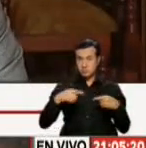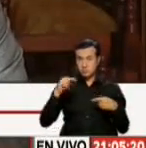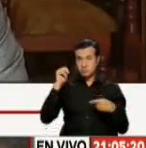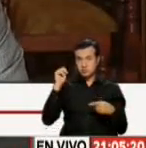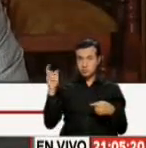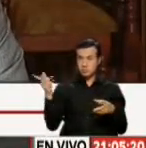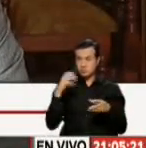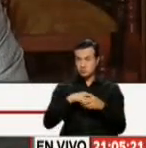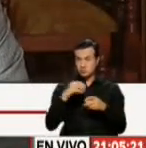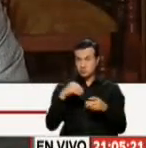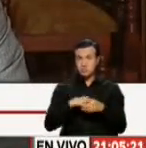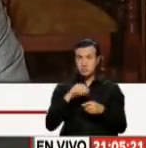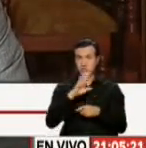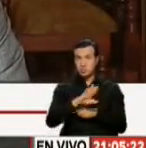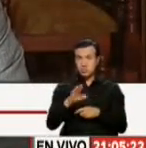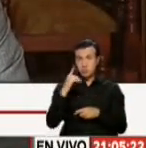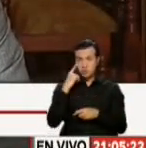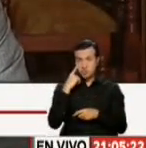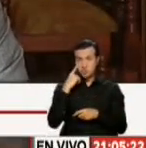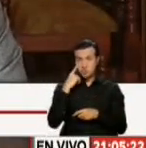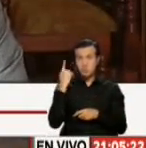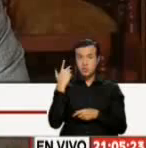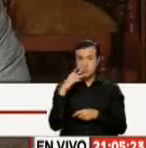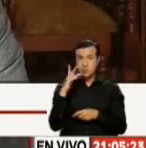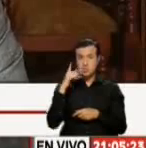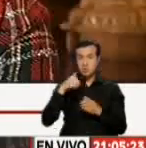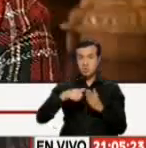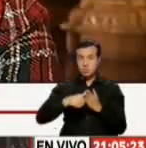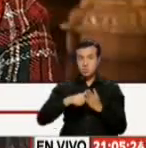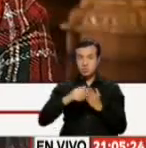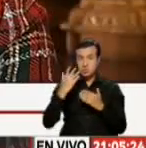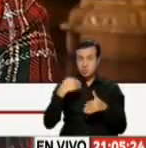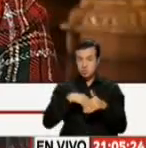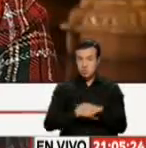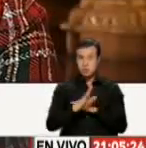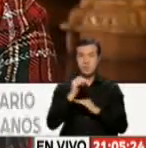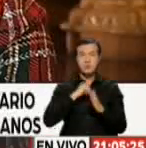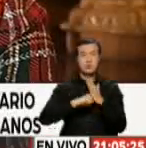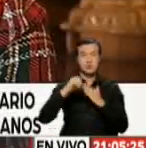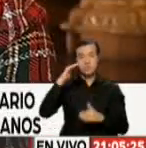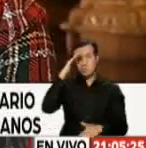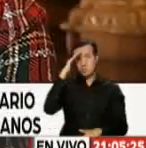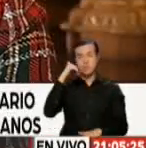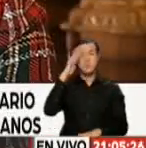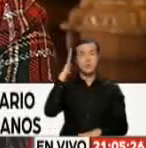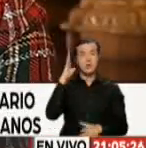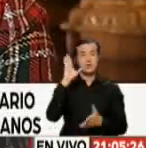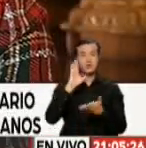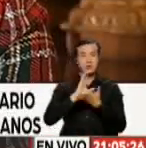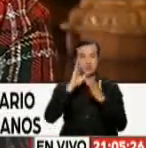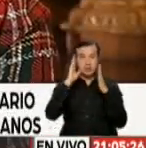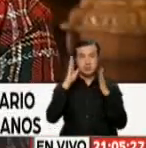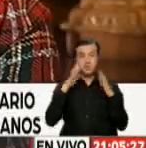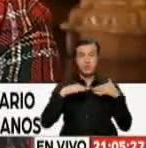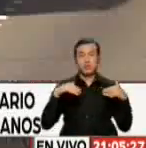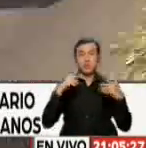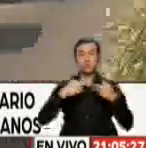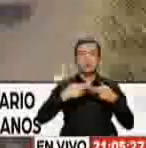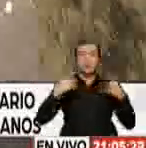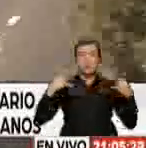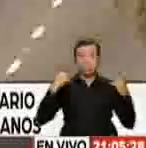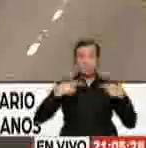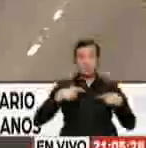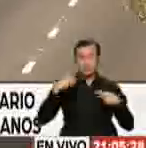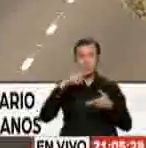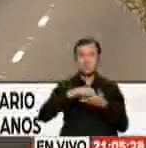con la presentación de su documento identificable. El Ministerio del Interior incrementó los centros de atención en Rumichaca, en la